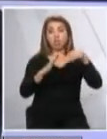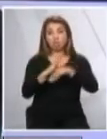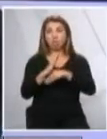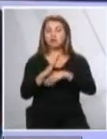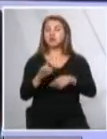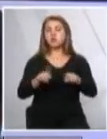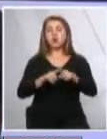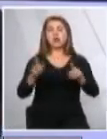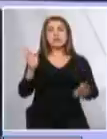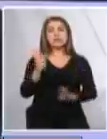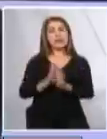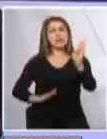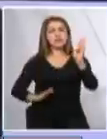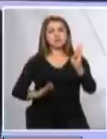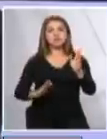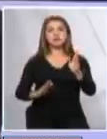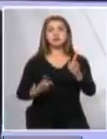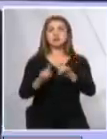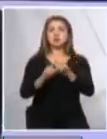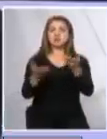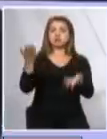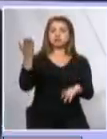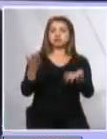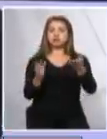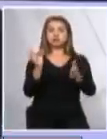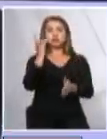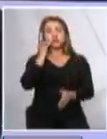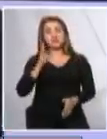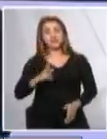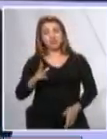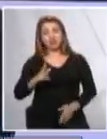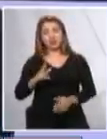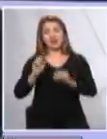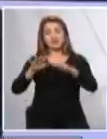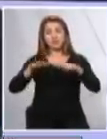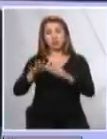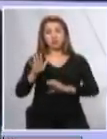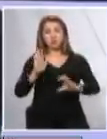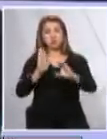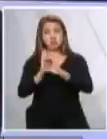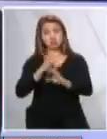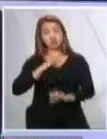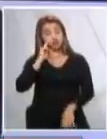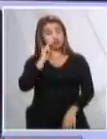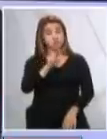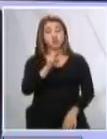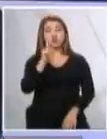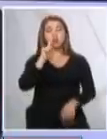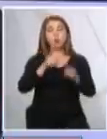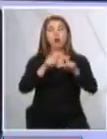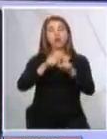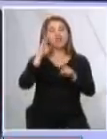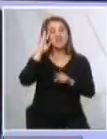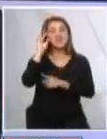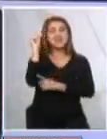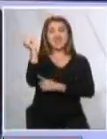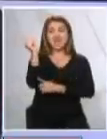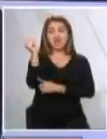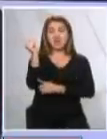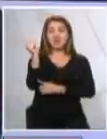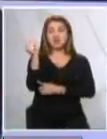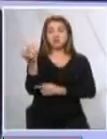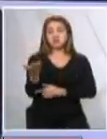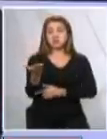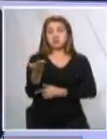modo significativo. Entonces yo creo que es como la versión conservadora de la Asamblea Constituyente. Me parece una idea